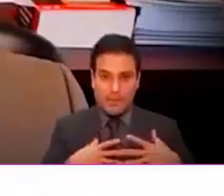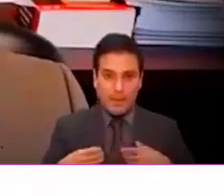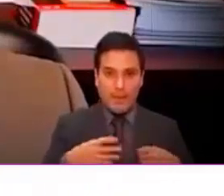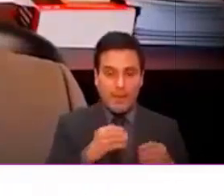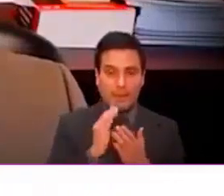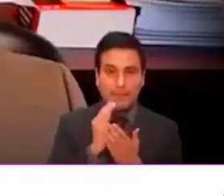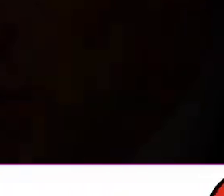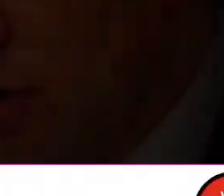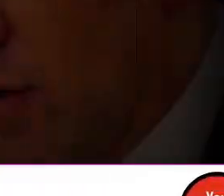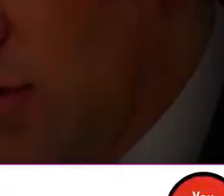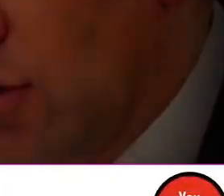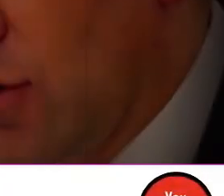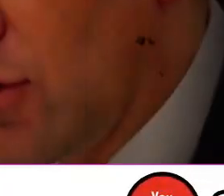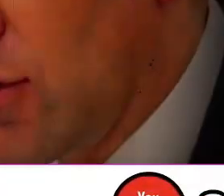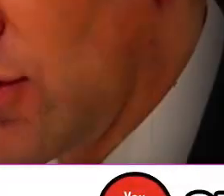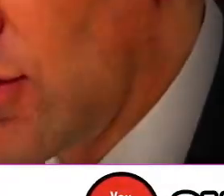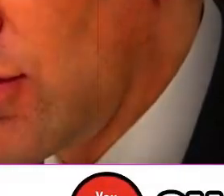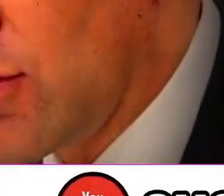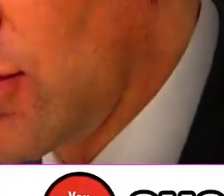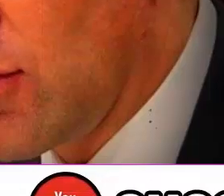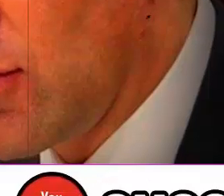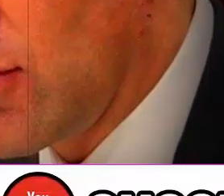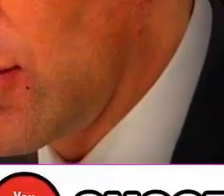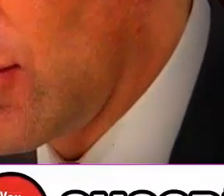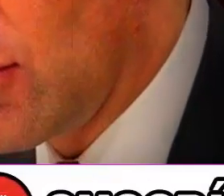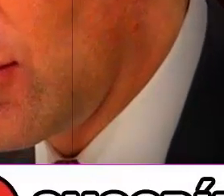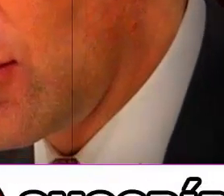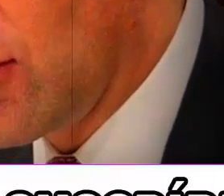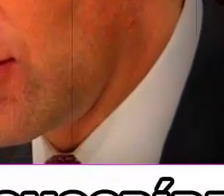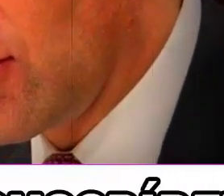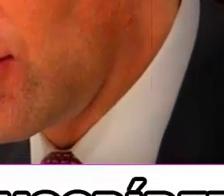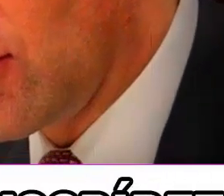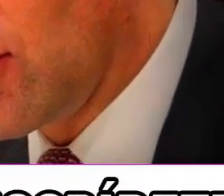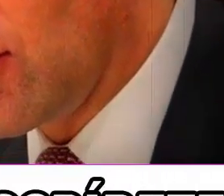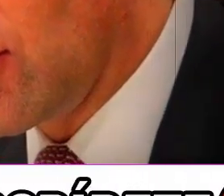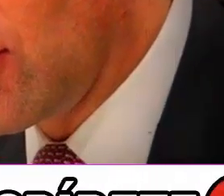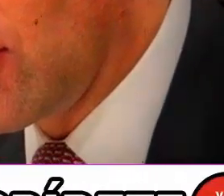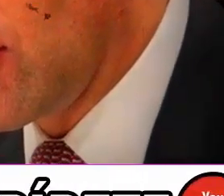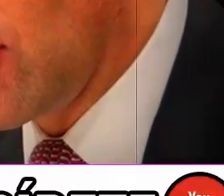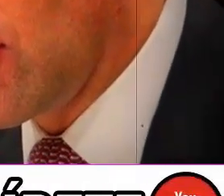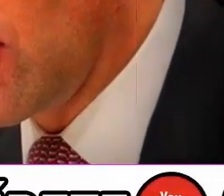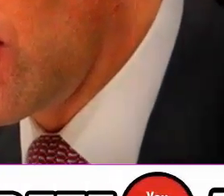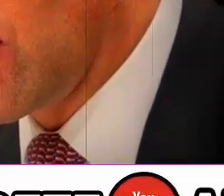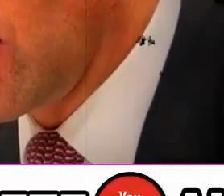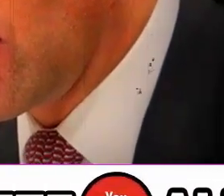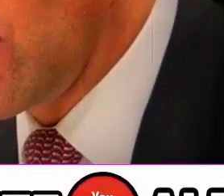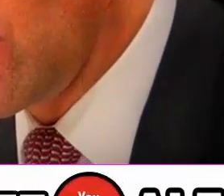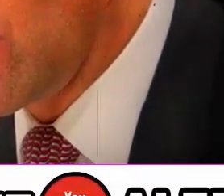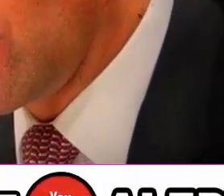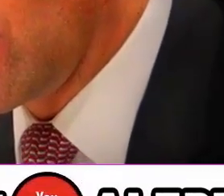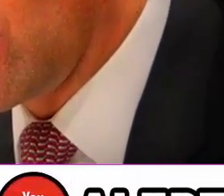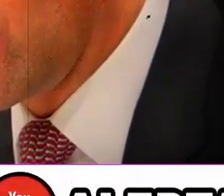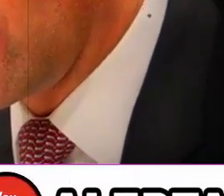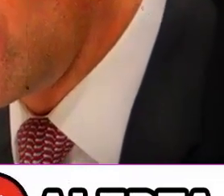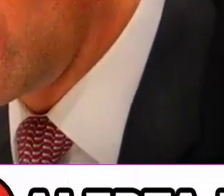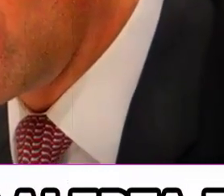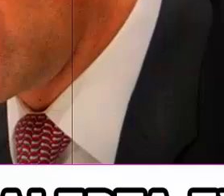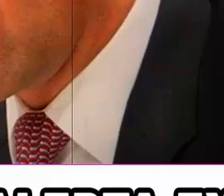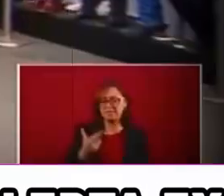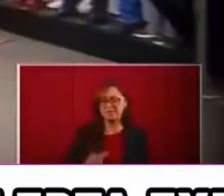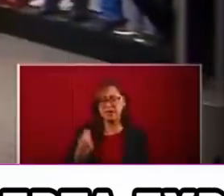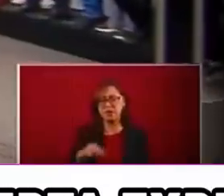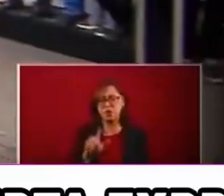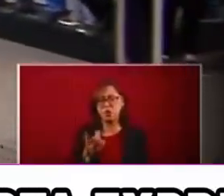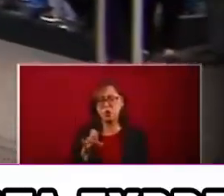México? Solo está en dicho instituto, porque gana más de 2 millones de pesos al año. Pero esto no se puede quedar así, por lo que